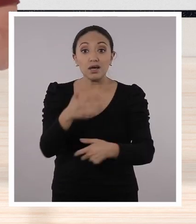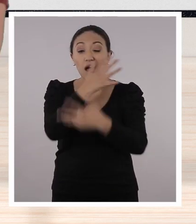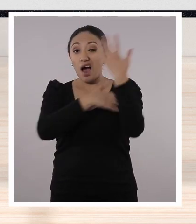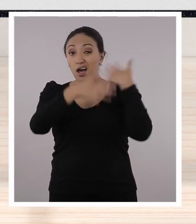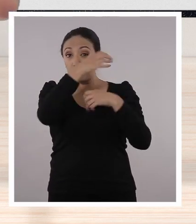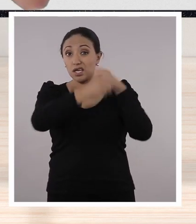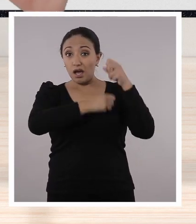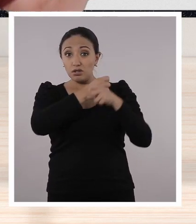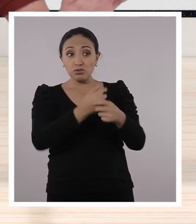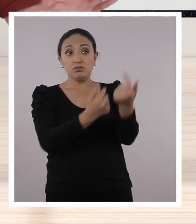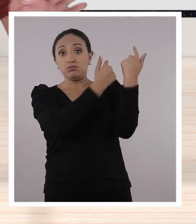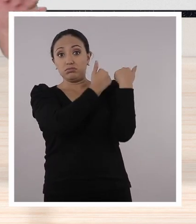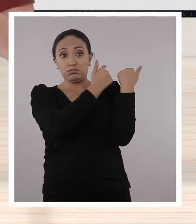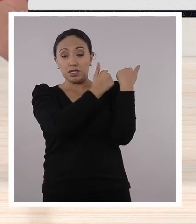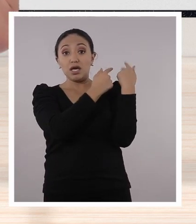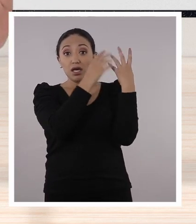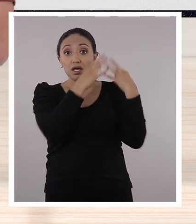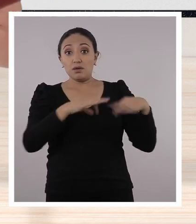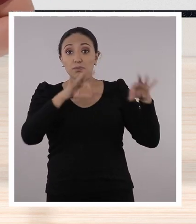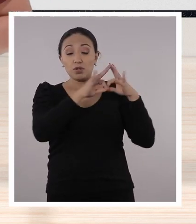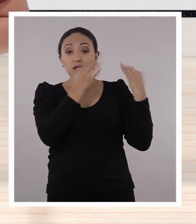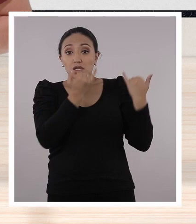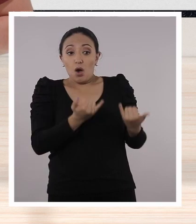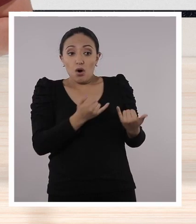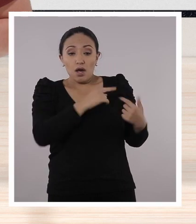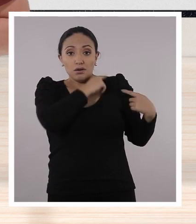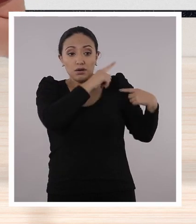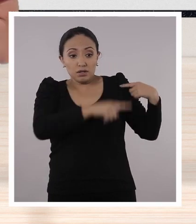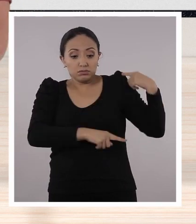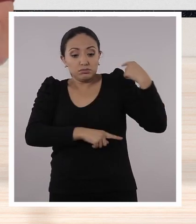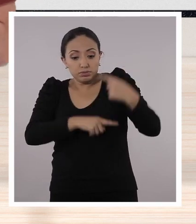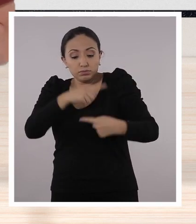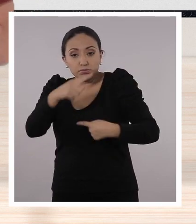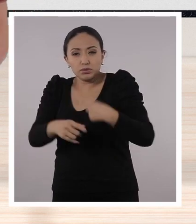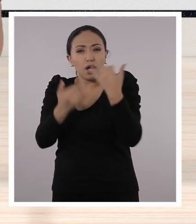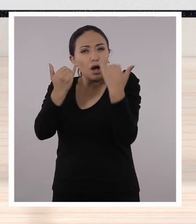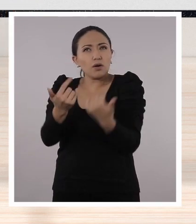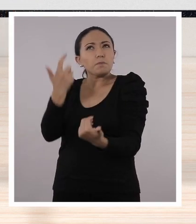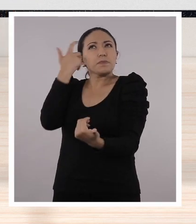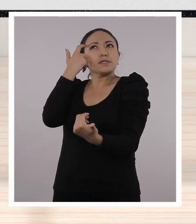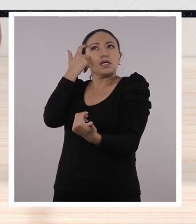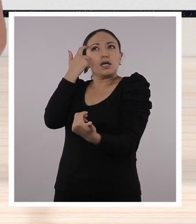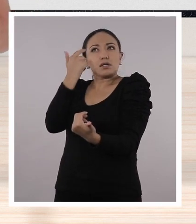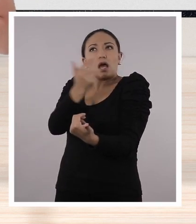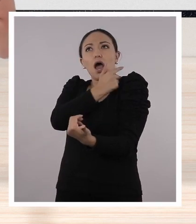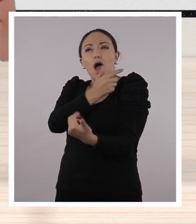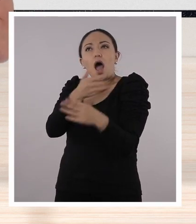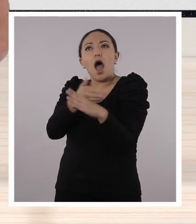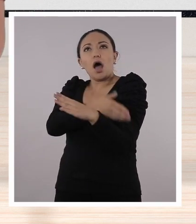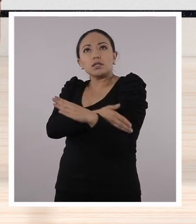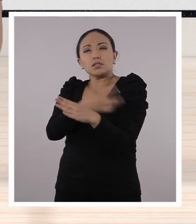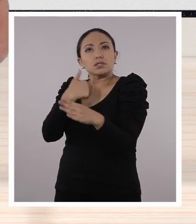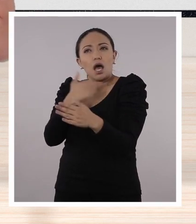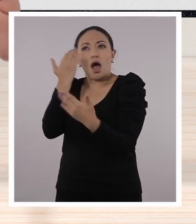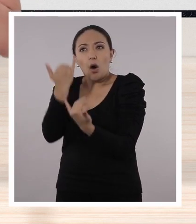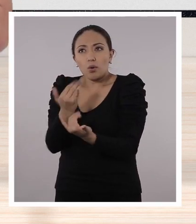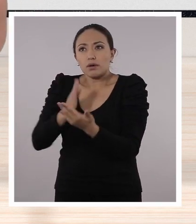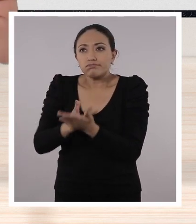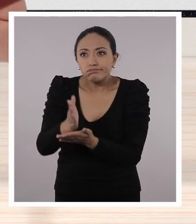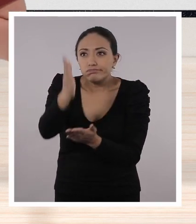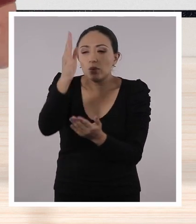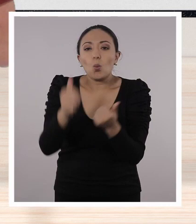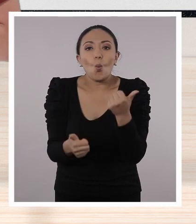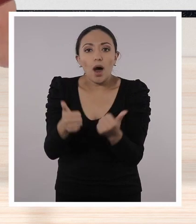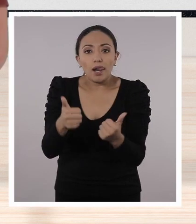bien. La historia, aunque pasó hace muchos años, está presente y además nos ayuda para reflexionar en el futuro también. Es muy importante